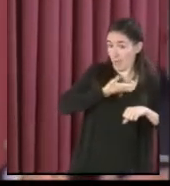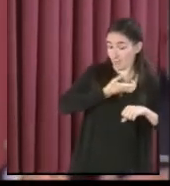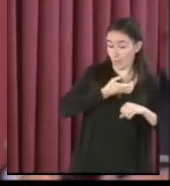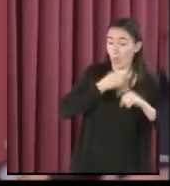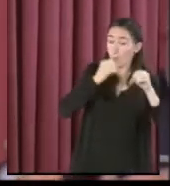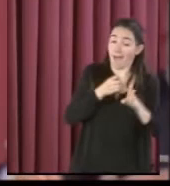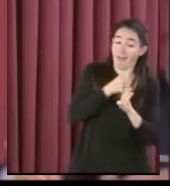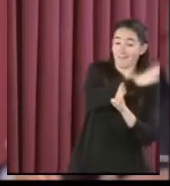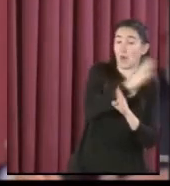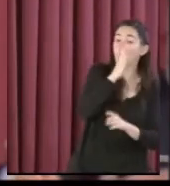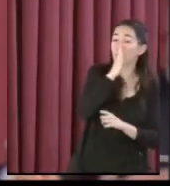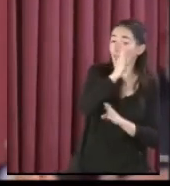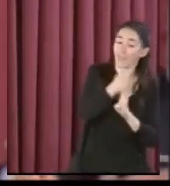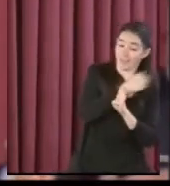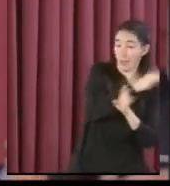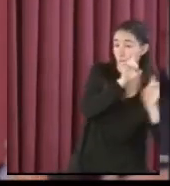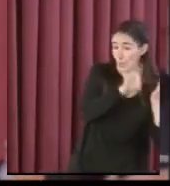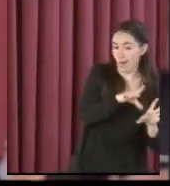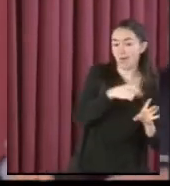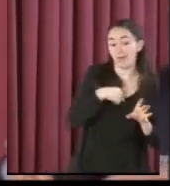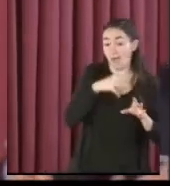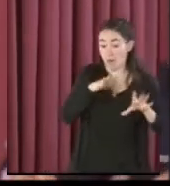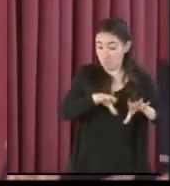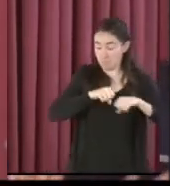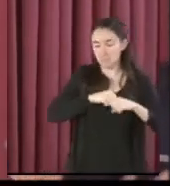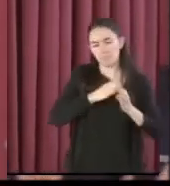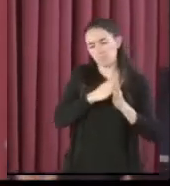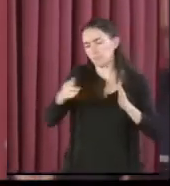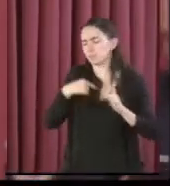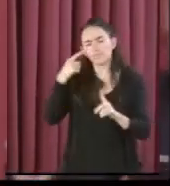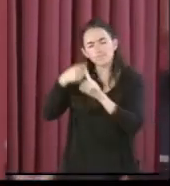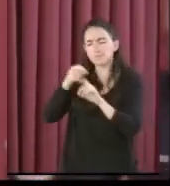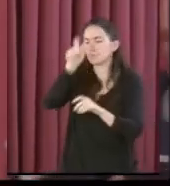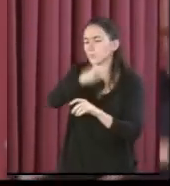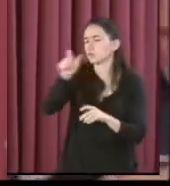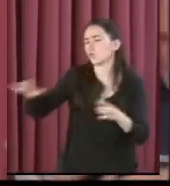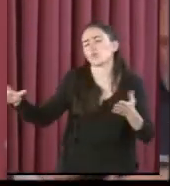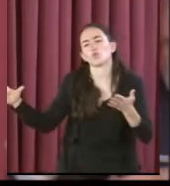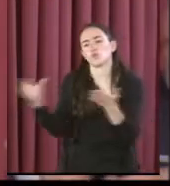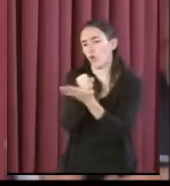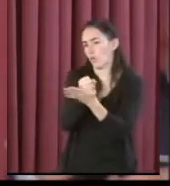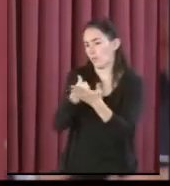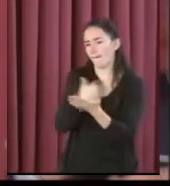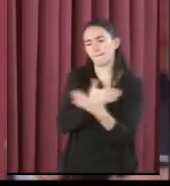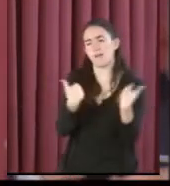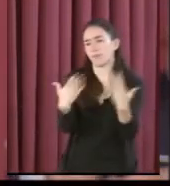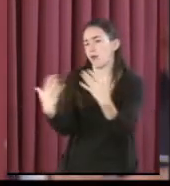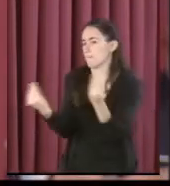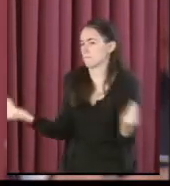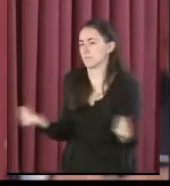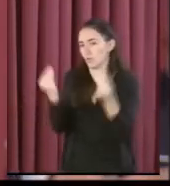anterior legislatura, hemos trabajado para ser el equipo de gobierno de todos los ciudadanos, y en ese todos los ciudadanos no